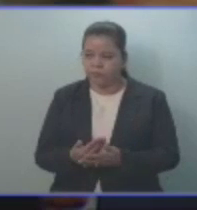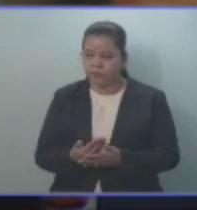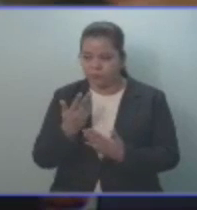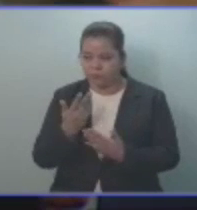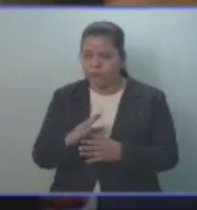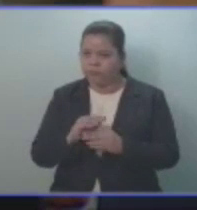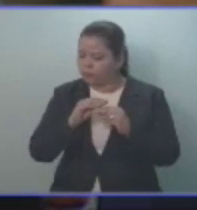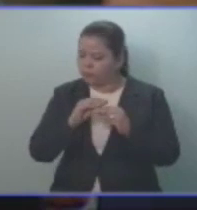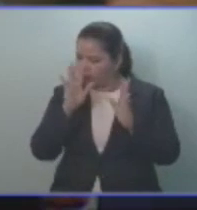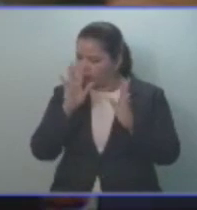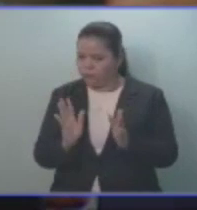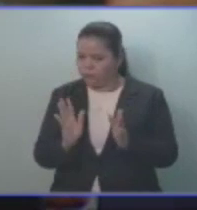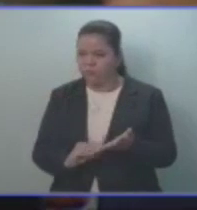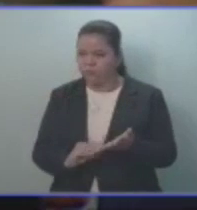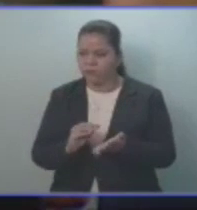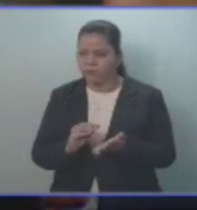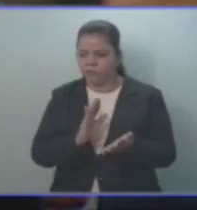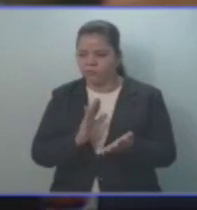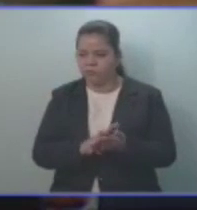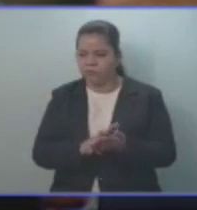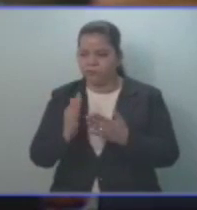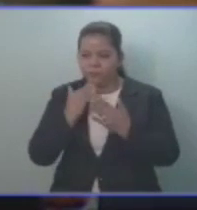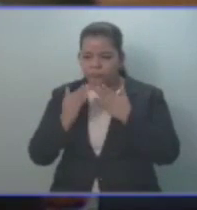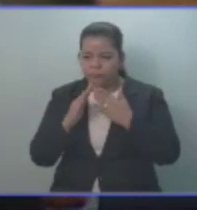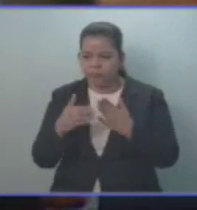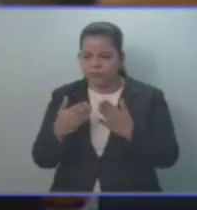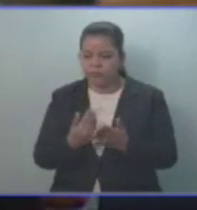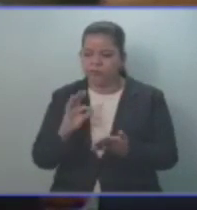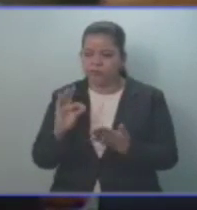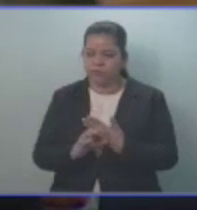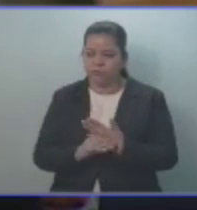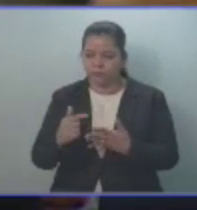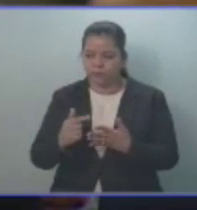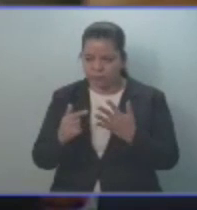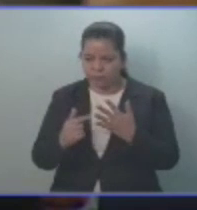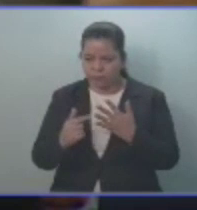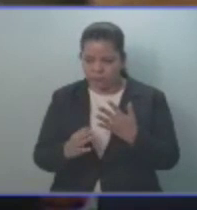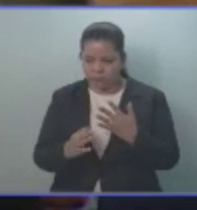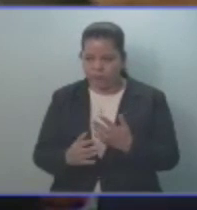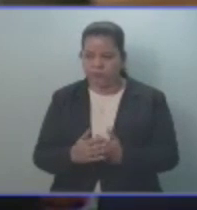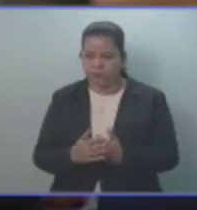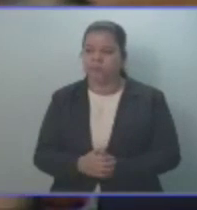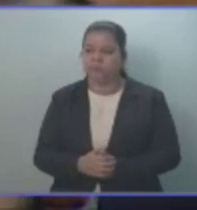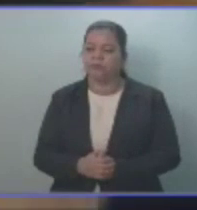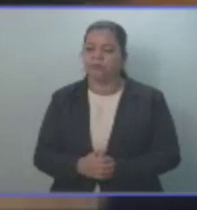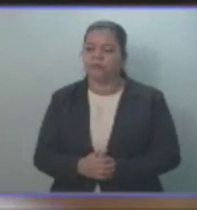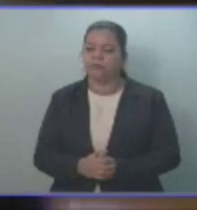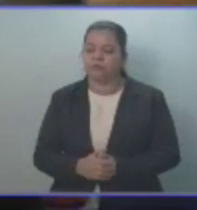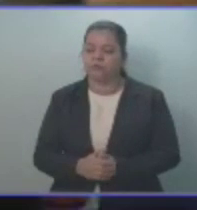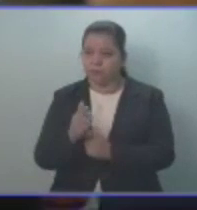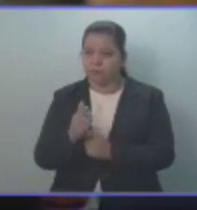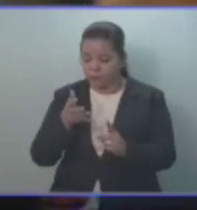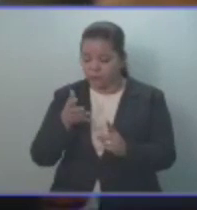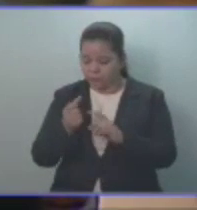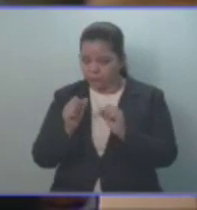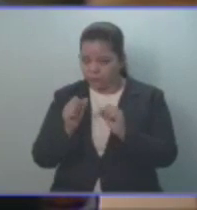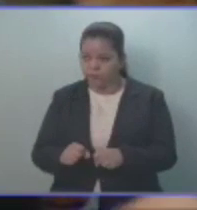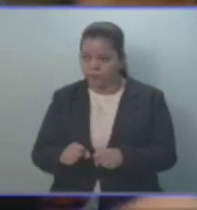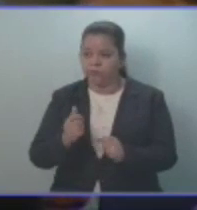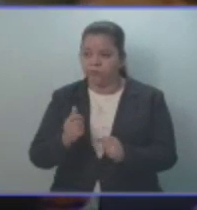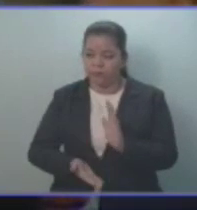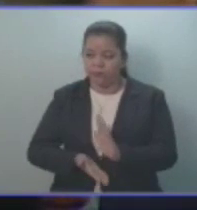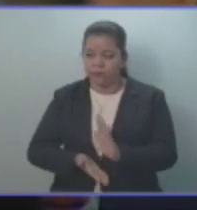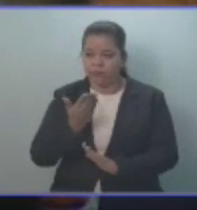encuentran claramente establecidas y detalladas en el proyecto de decreto que se anexa, con el objeto de obtener